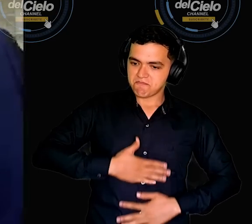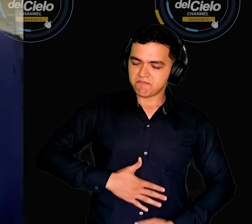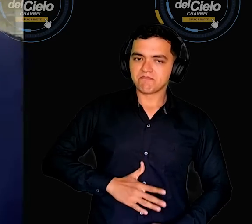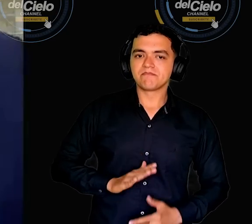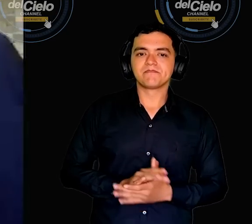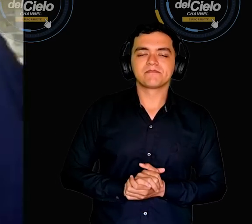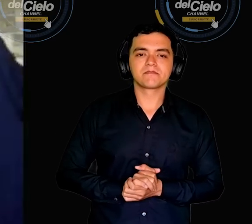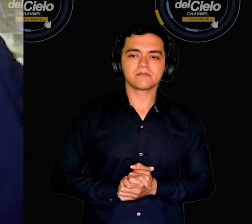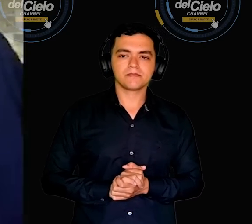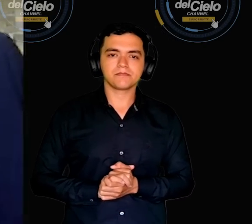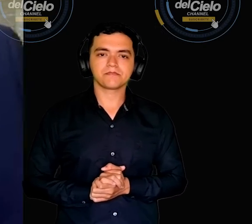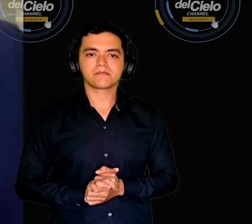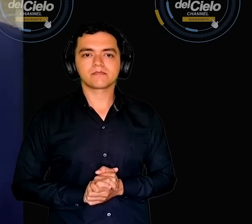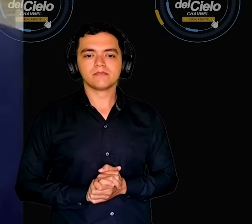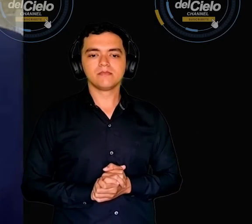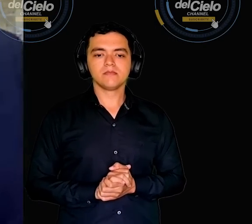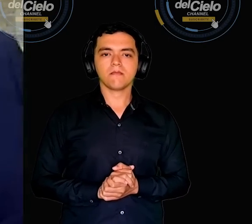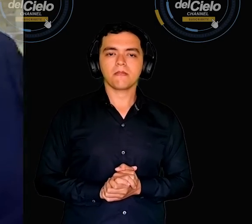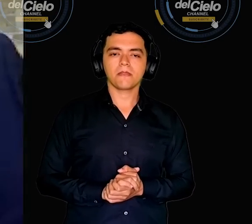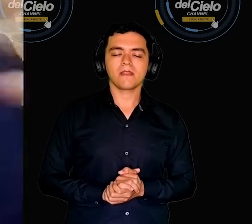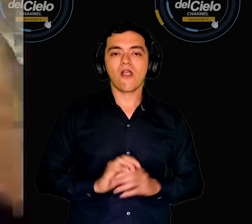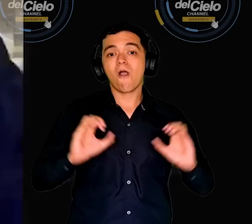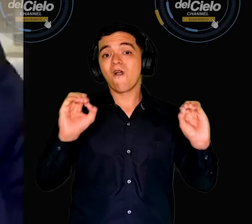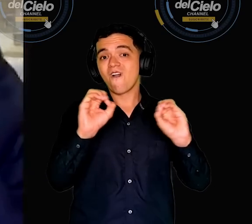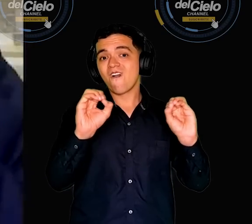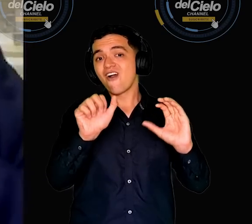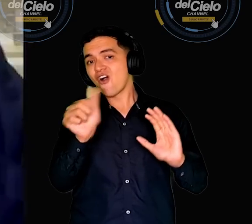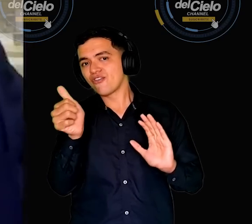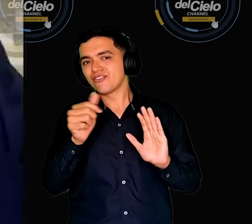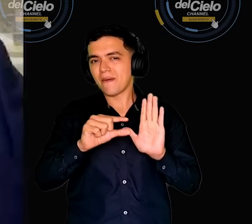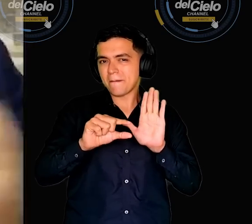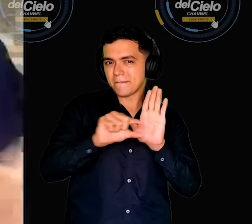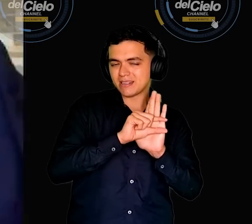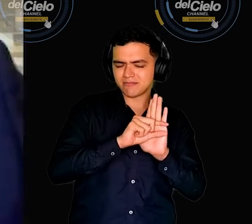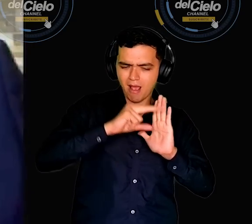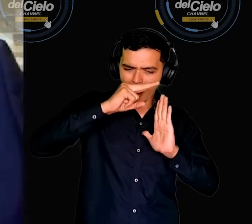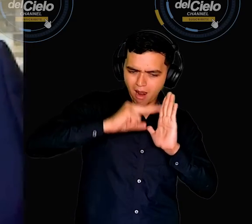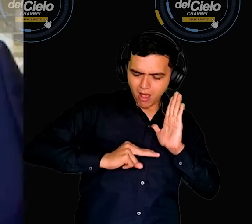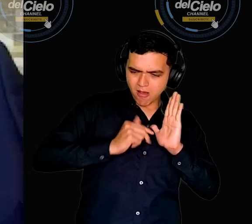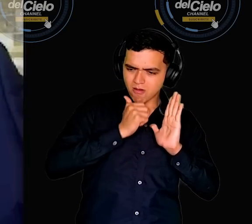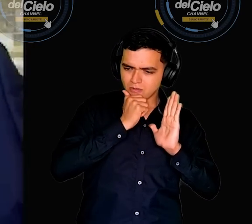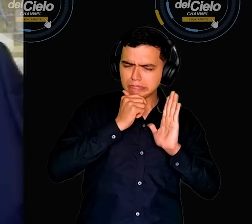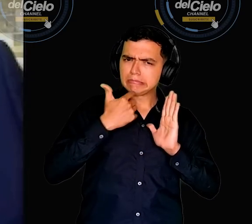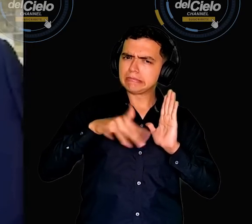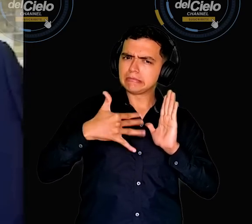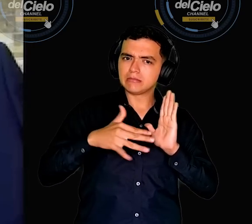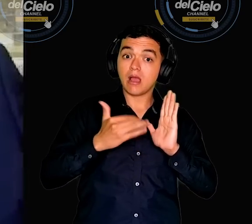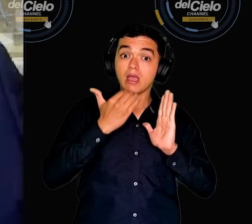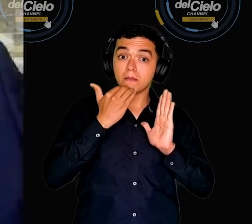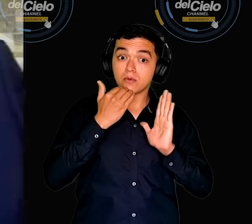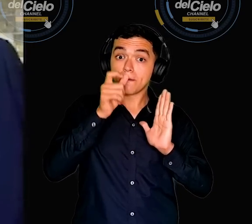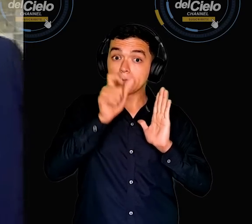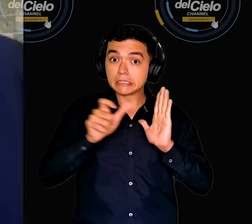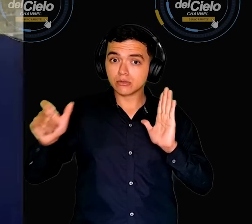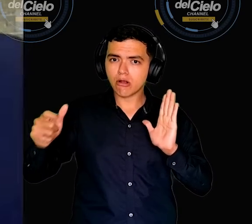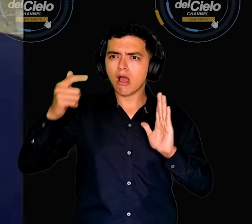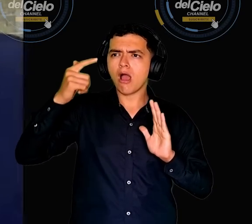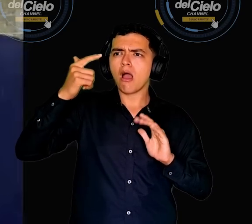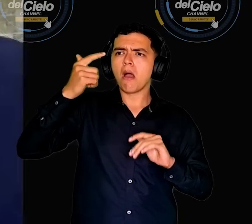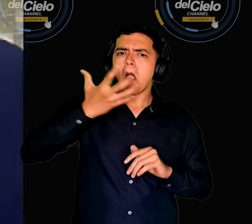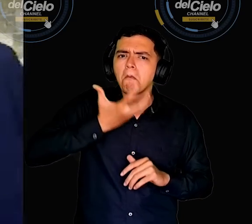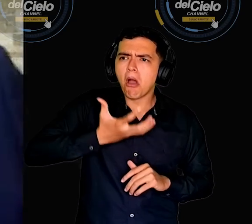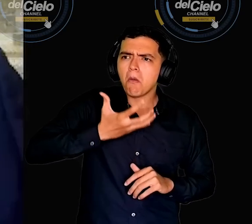Pero lo que Isaac no sé si lo sabía o no lo sabía, pero que él no sabía es que su papá también tenía un papá en